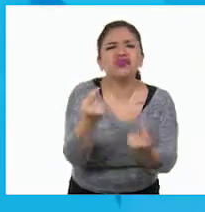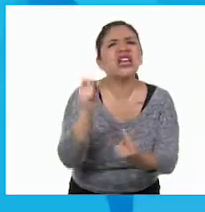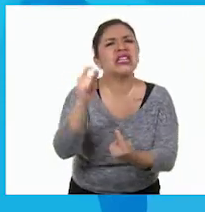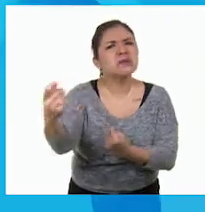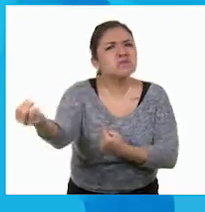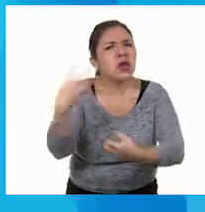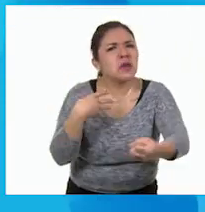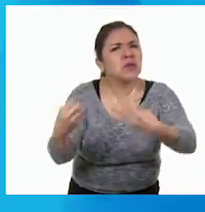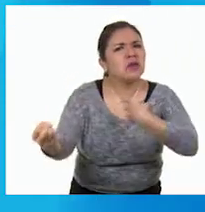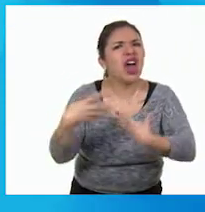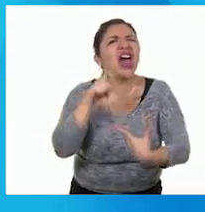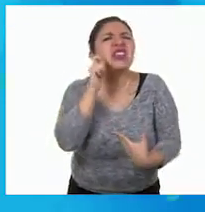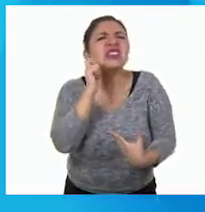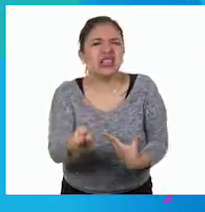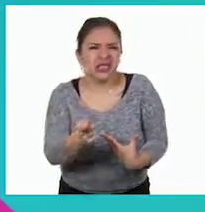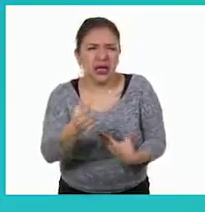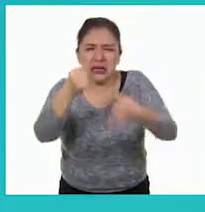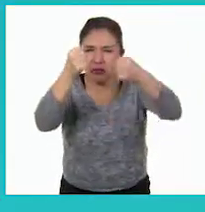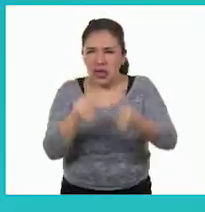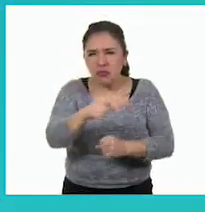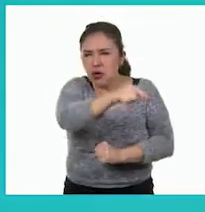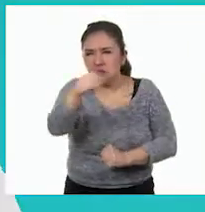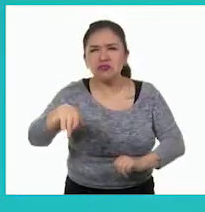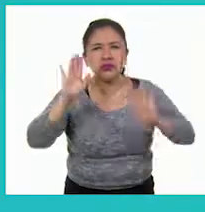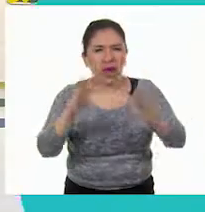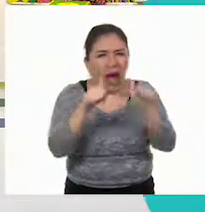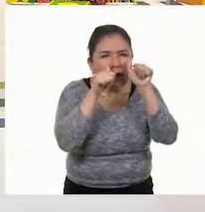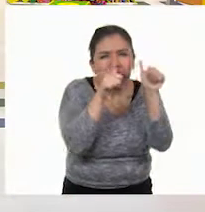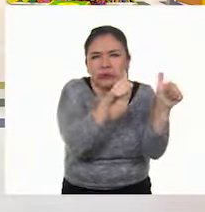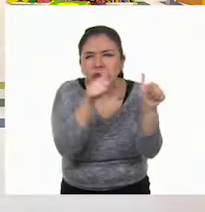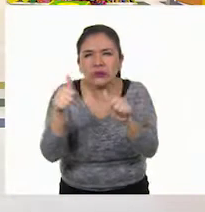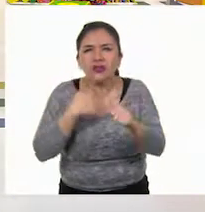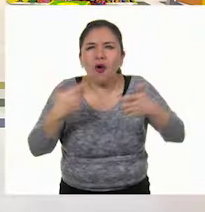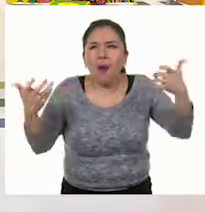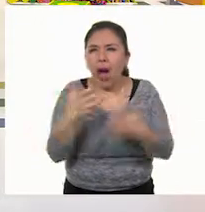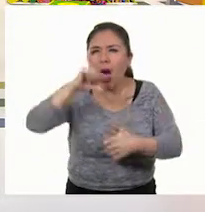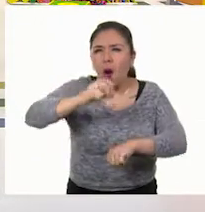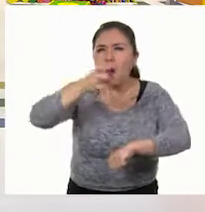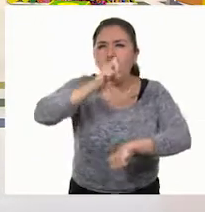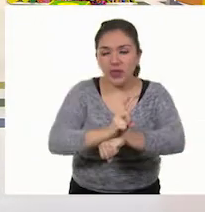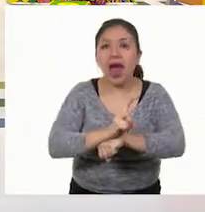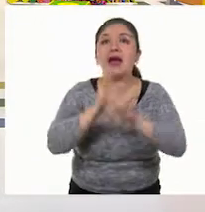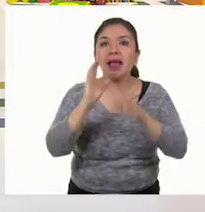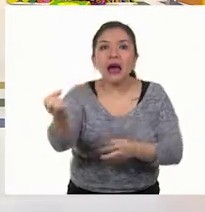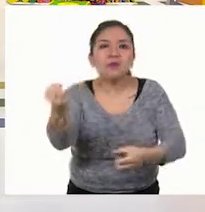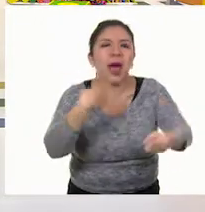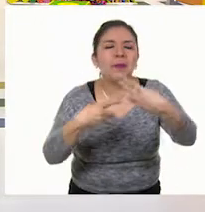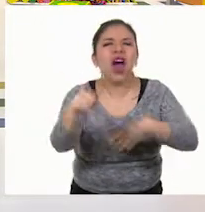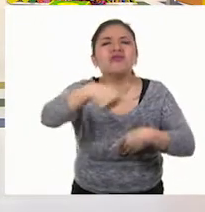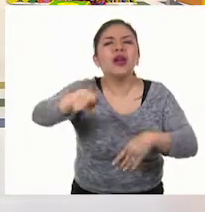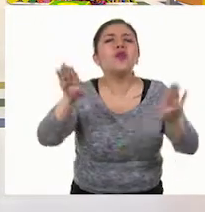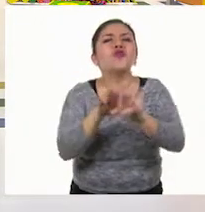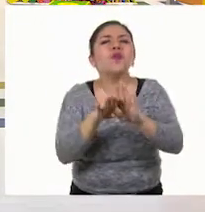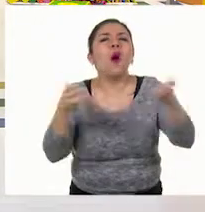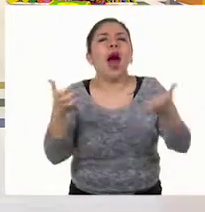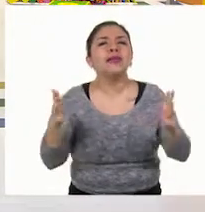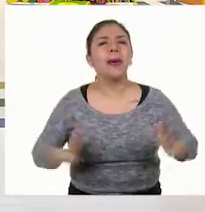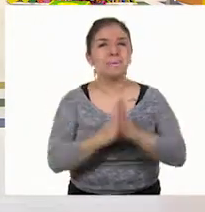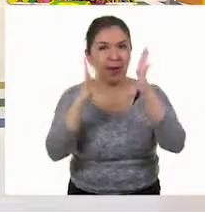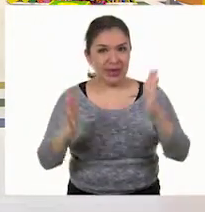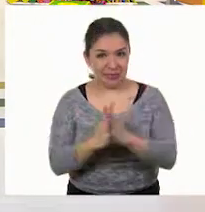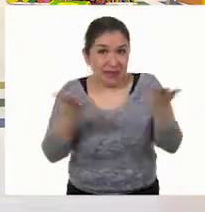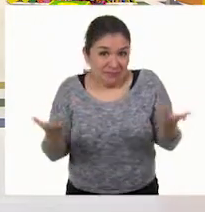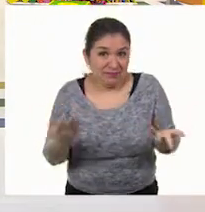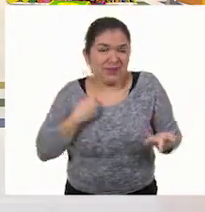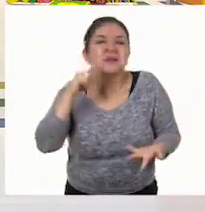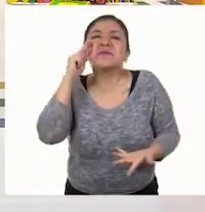porque seguramente ellos estuvieron muy atentos a lo que estuvimos haciendo y nos mandaron sus participaciones. Ah, perfecto. Y